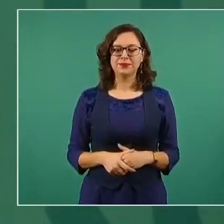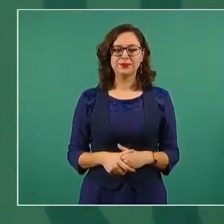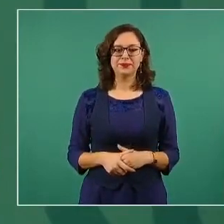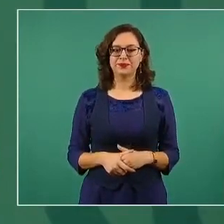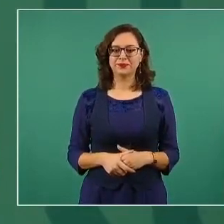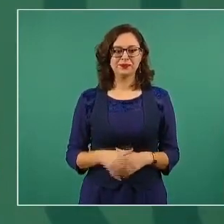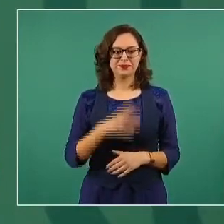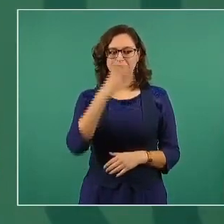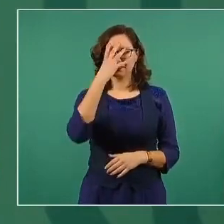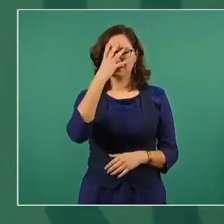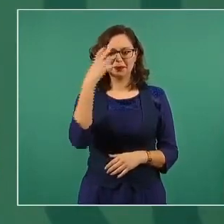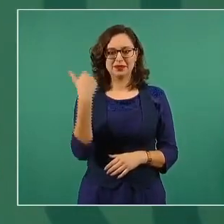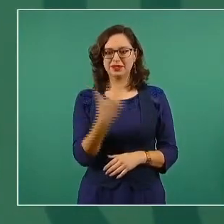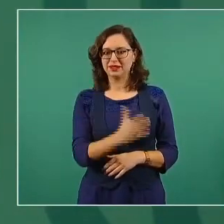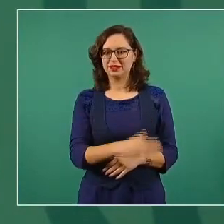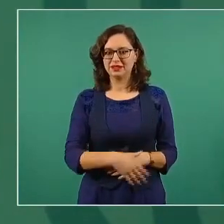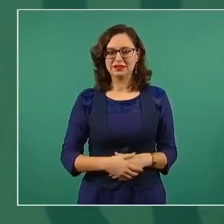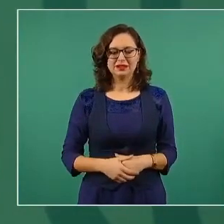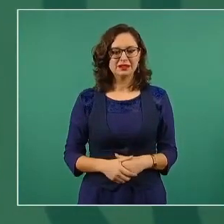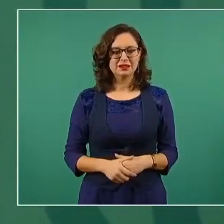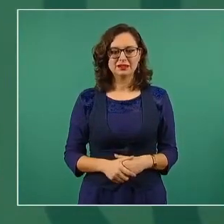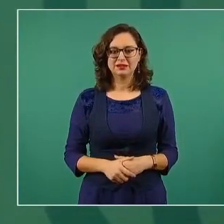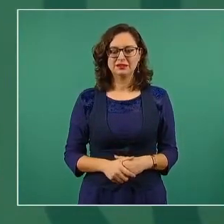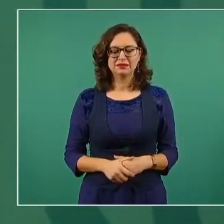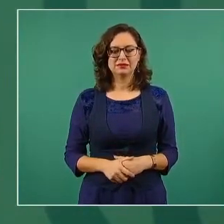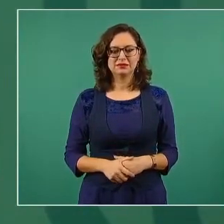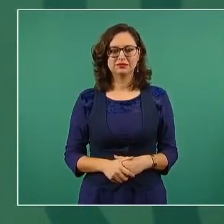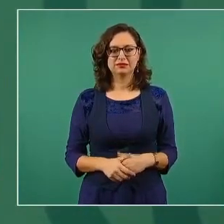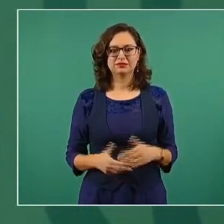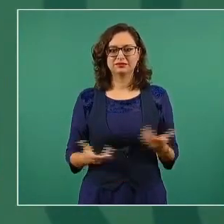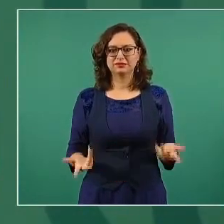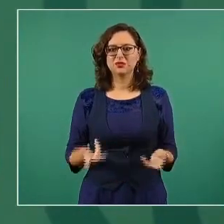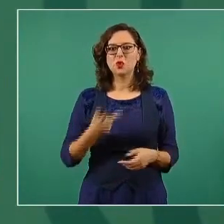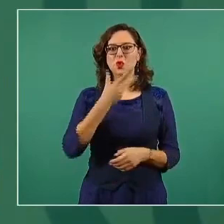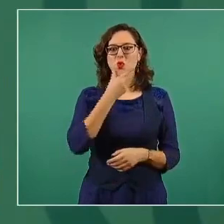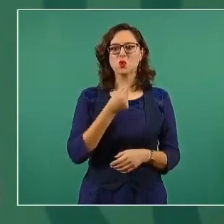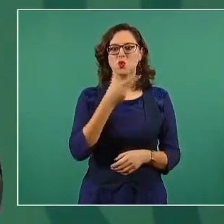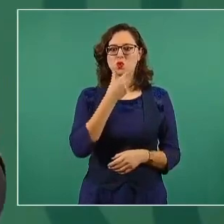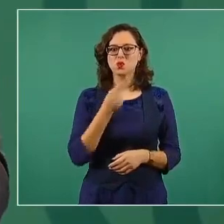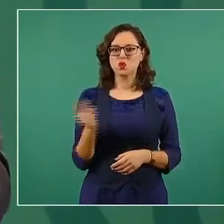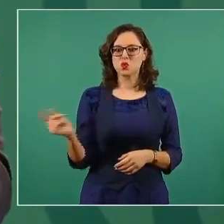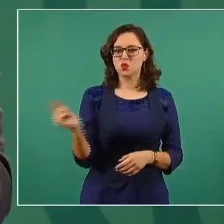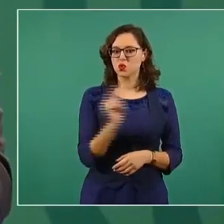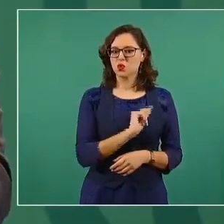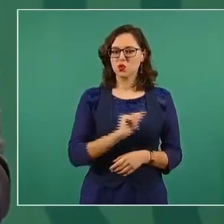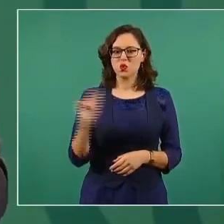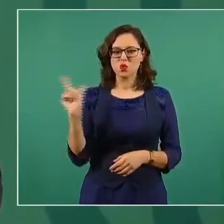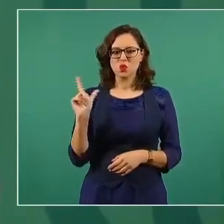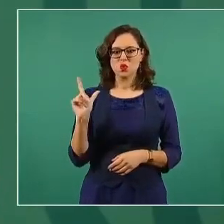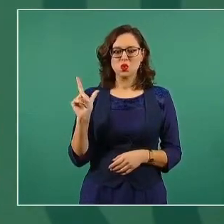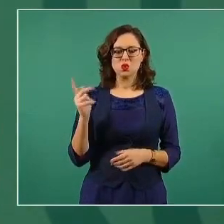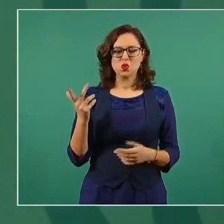es una vergüenza que un hombre de tanta